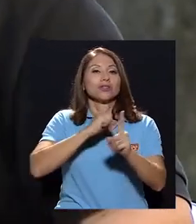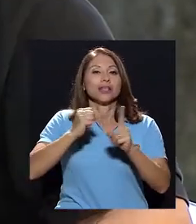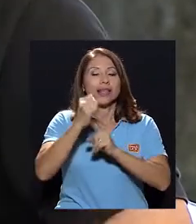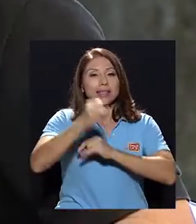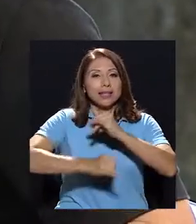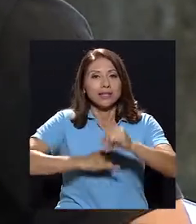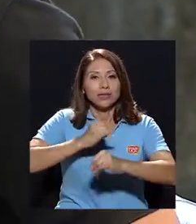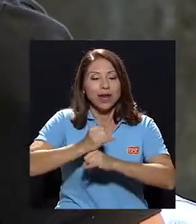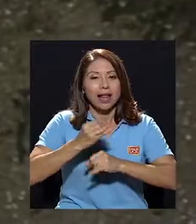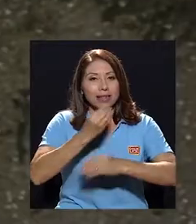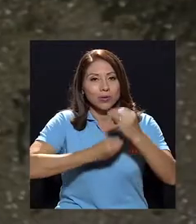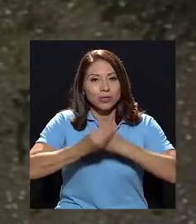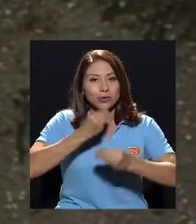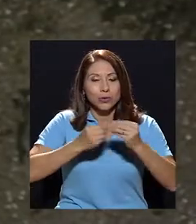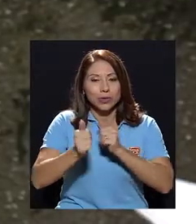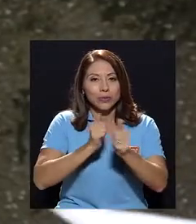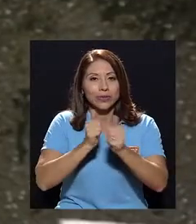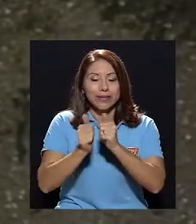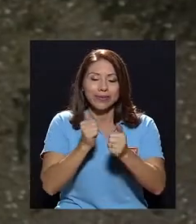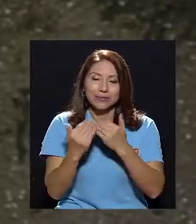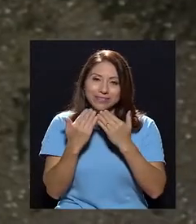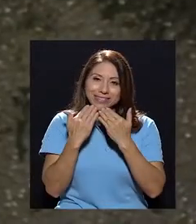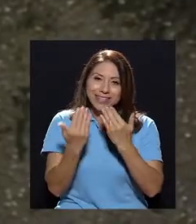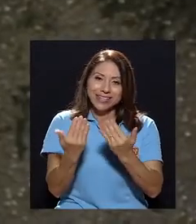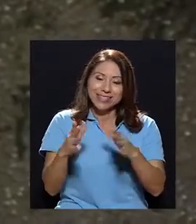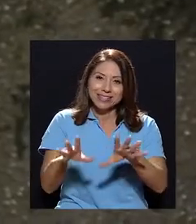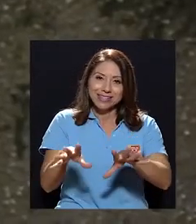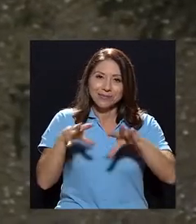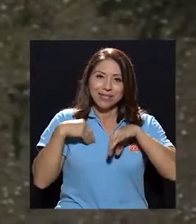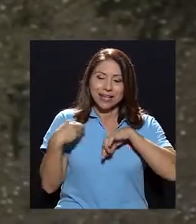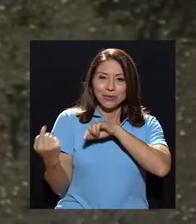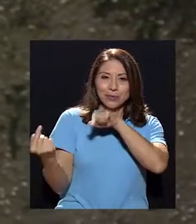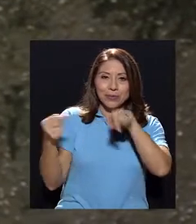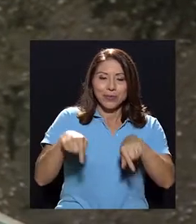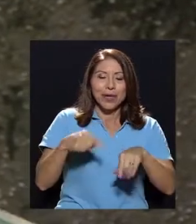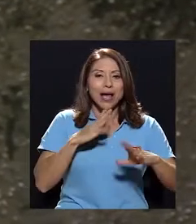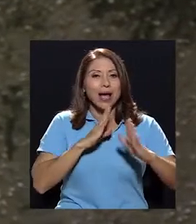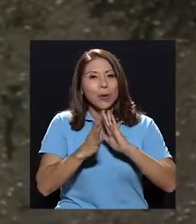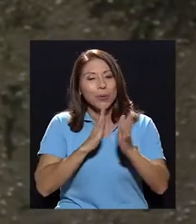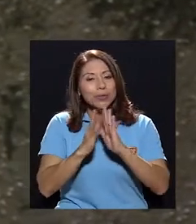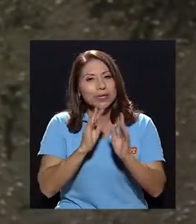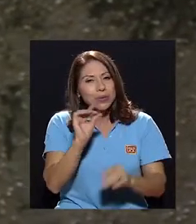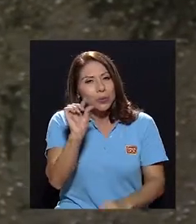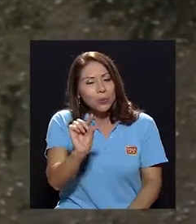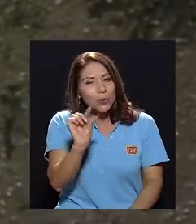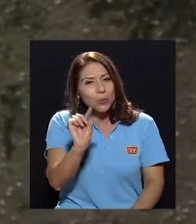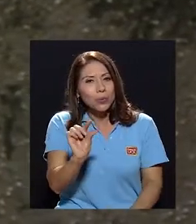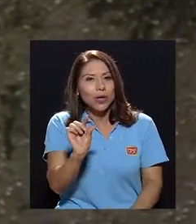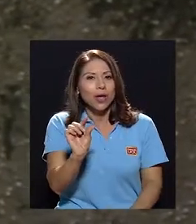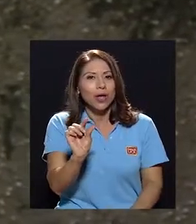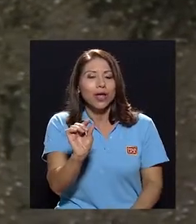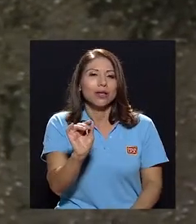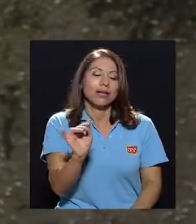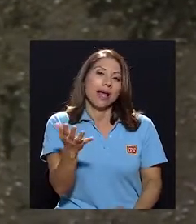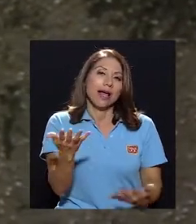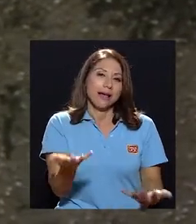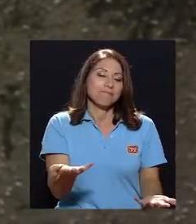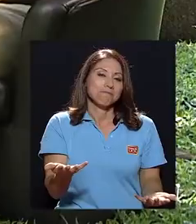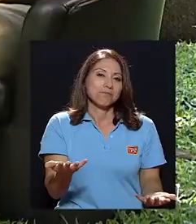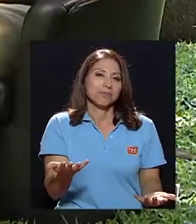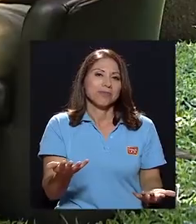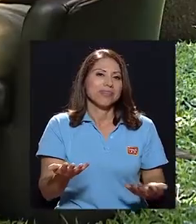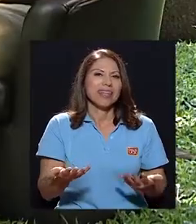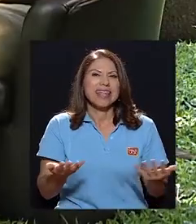de Nutrición Deportiva. Mónica, muchísimas gracias por aceptar la invitación y venir a conversar un ratito, como dice Fabiola,